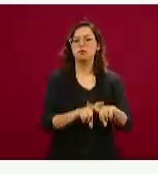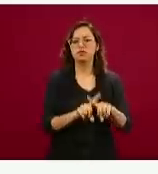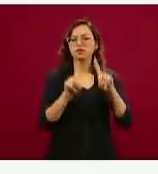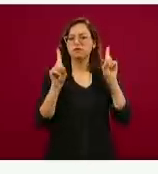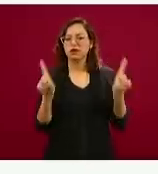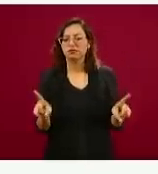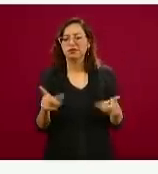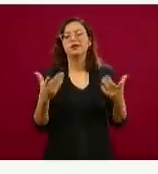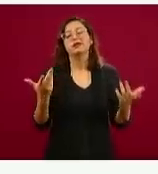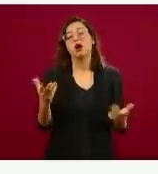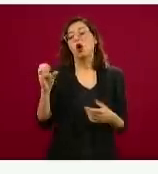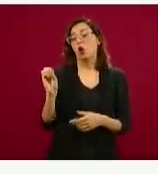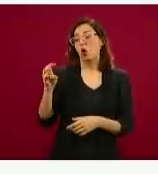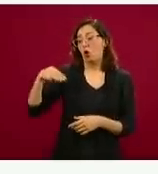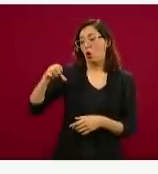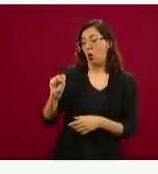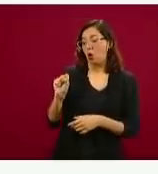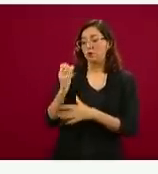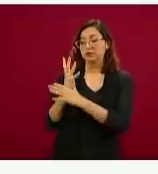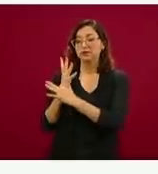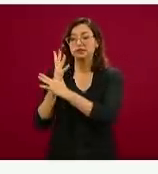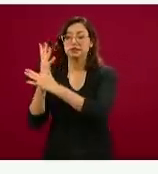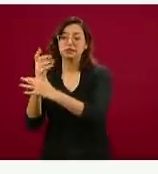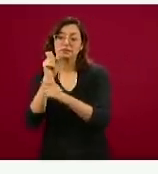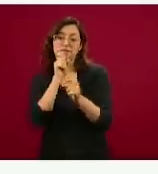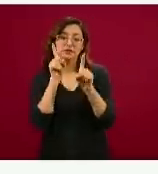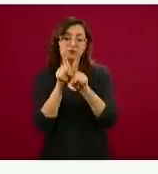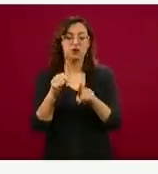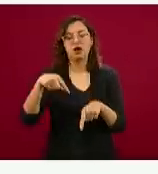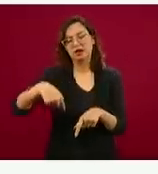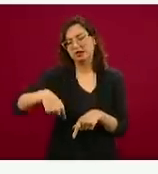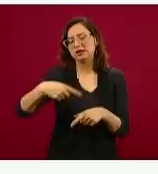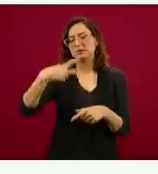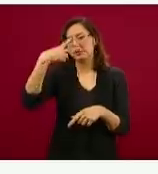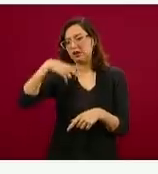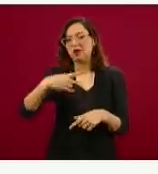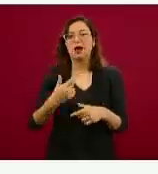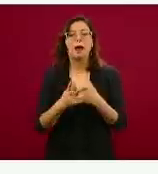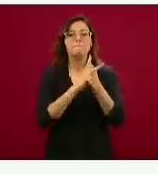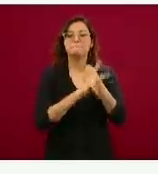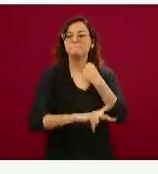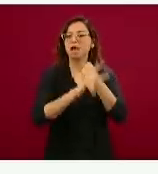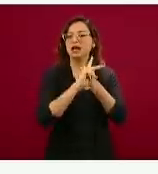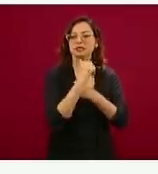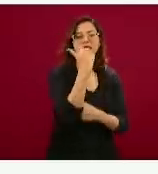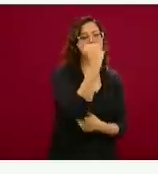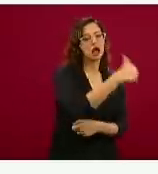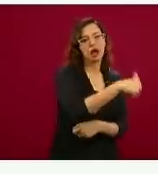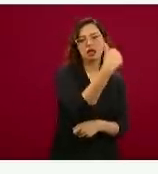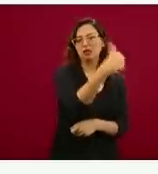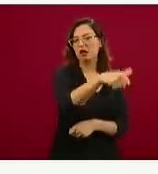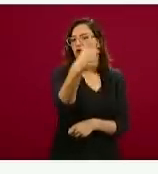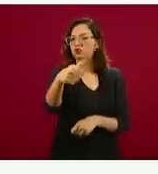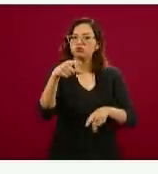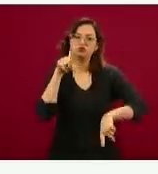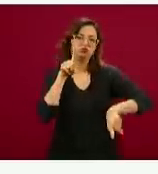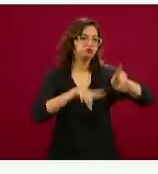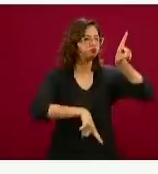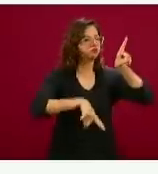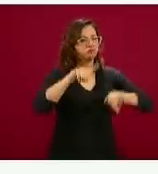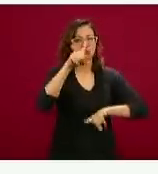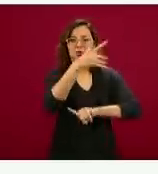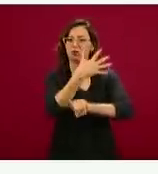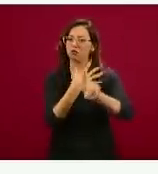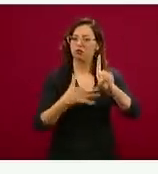y seguramente lo dirá el representante en México, cada país toma decisiones de acuerdo a su realidad.